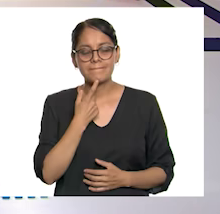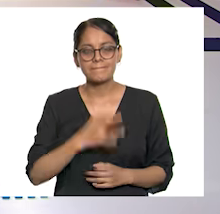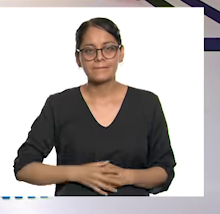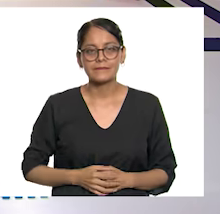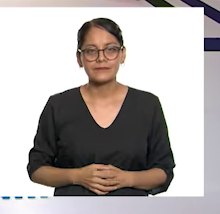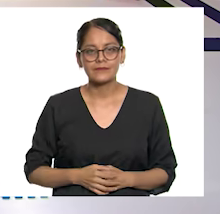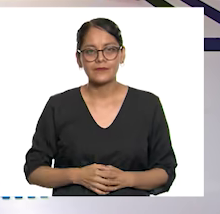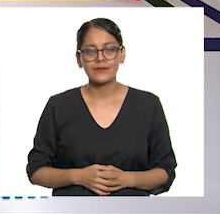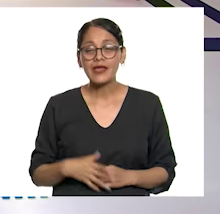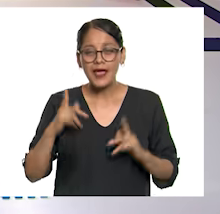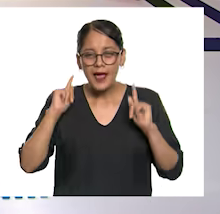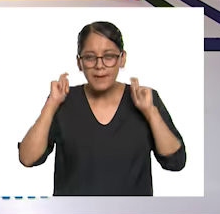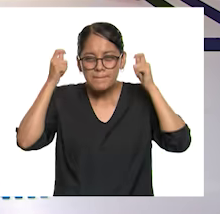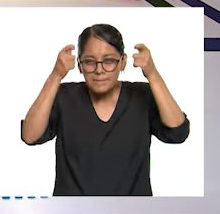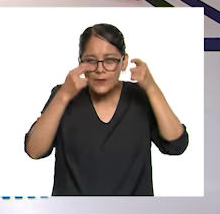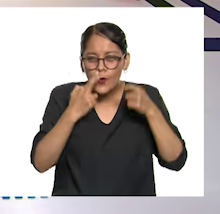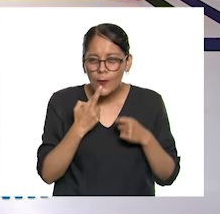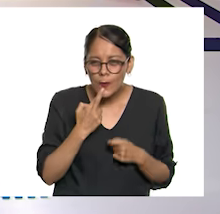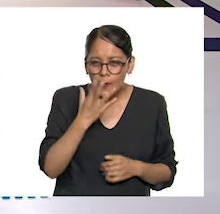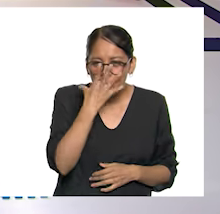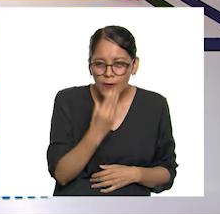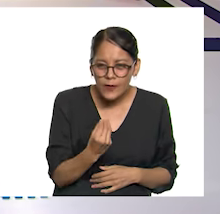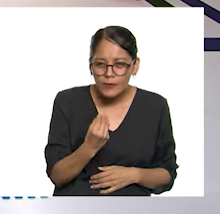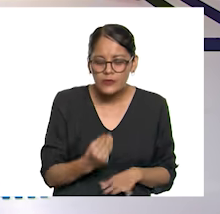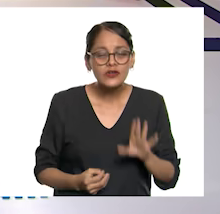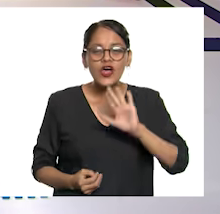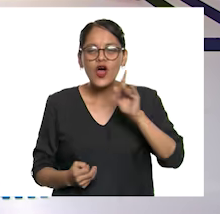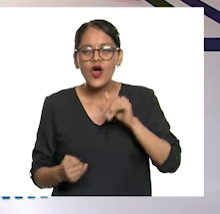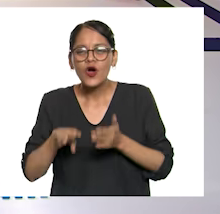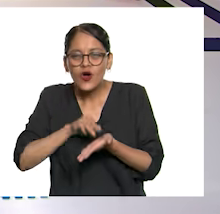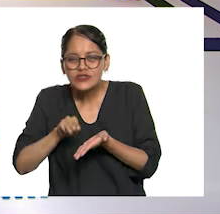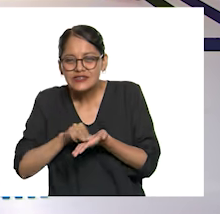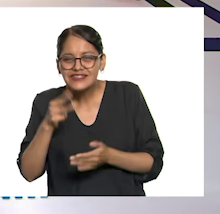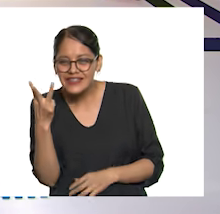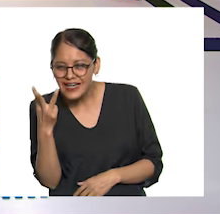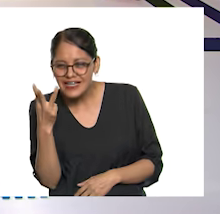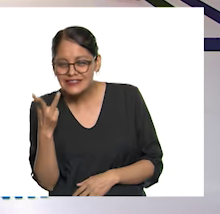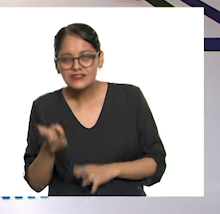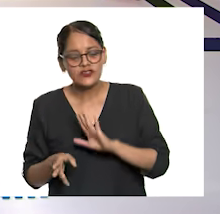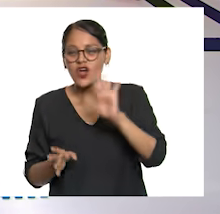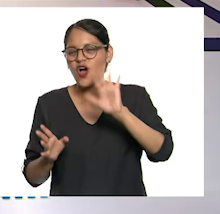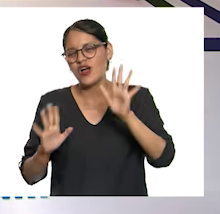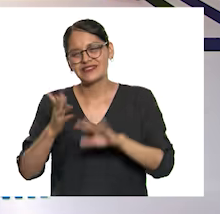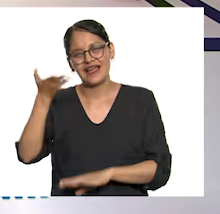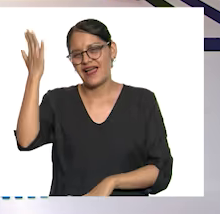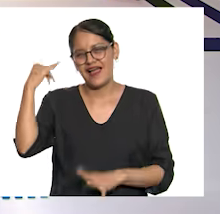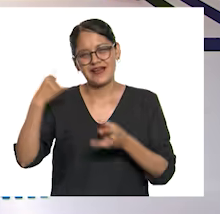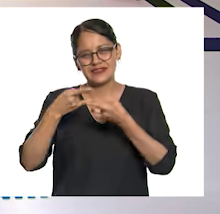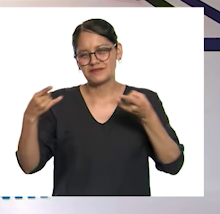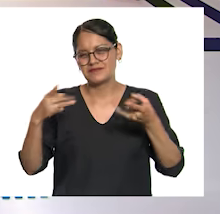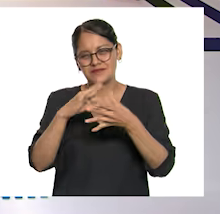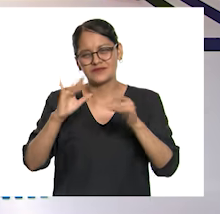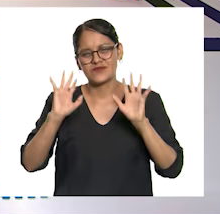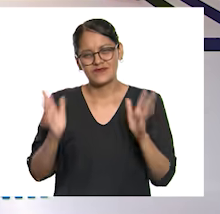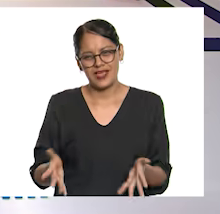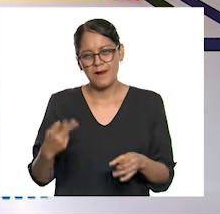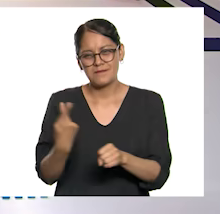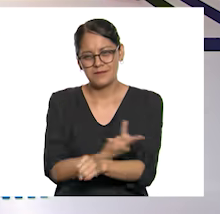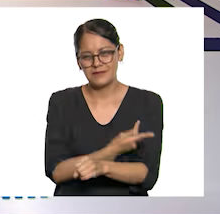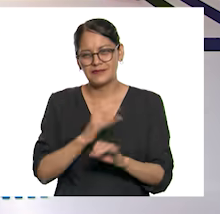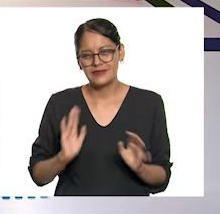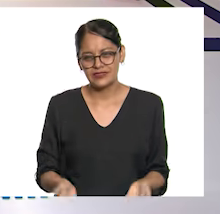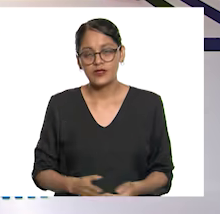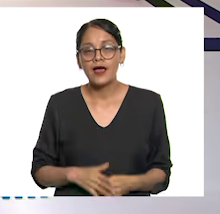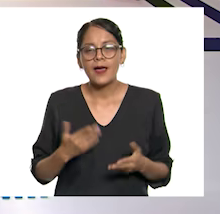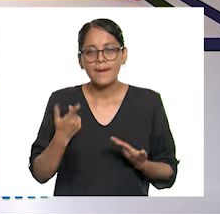¿Tú perucita y el lobo? No, el lobo no. Los tres cochinitos. El de los cochinitos no, porque ya lo contamos la clase pasada. No,